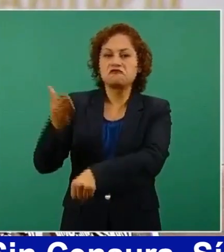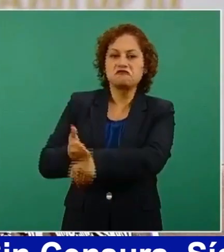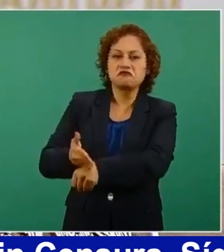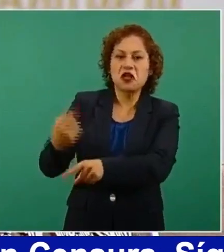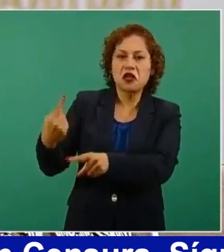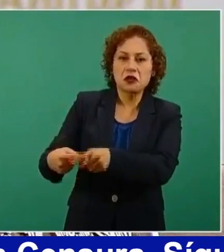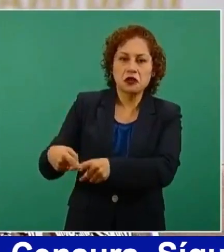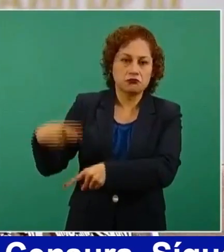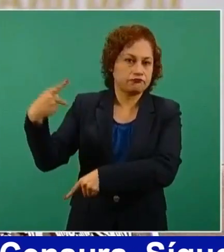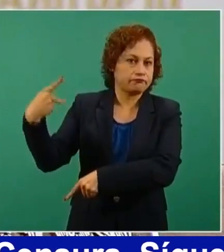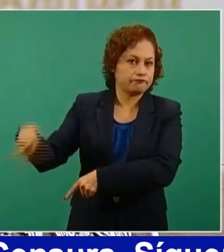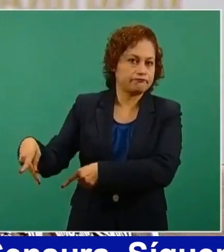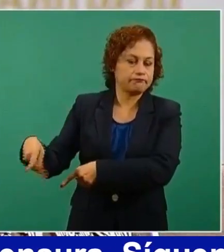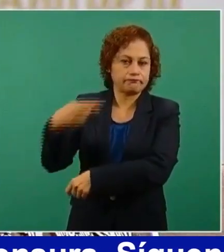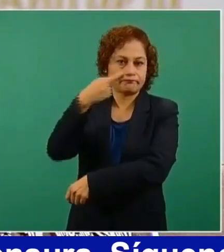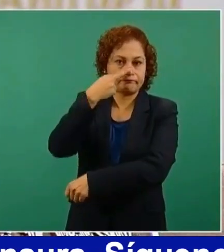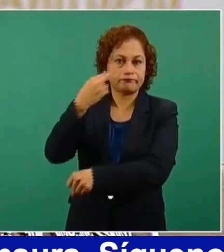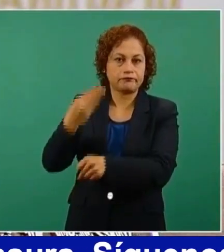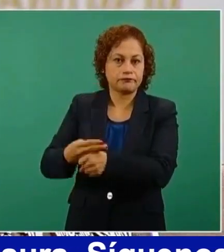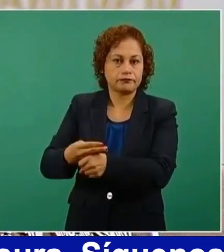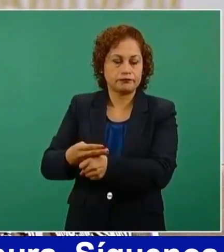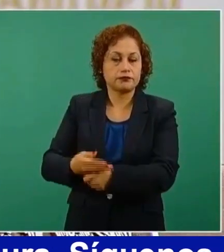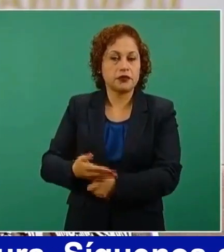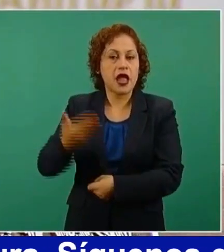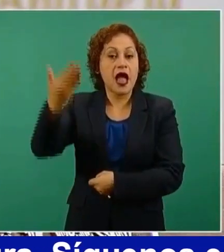Antes era el presidente.